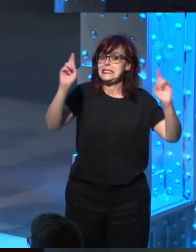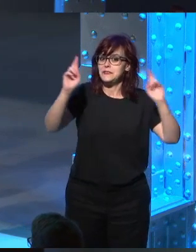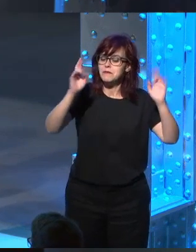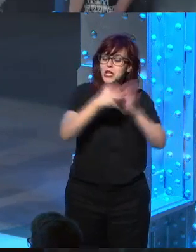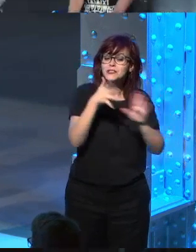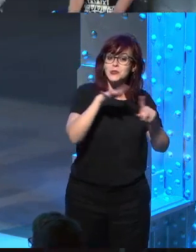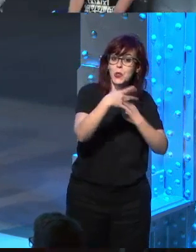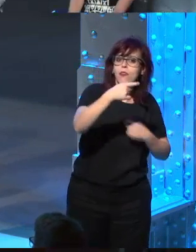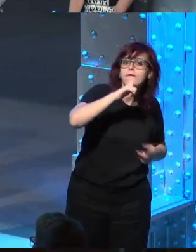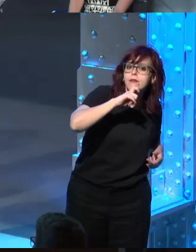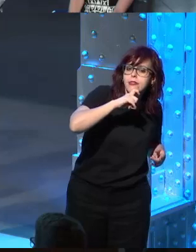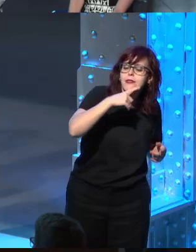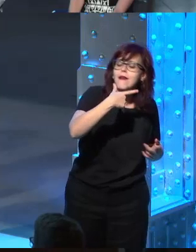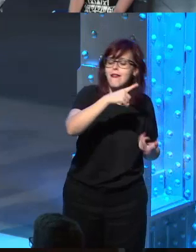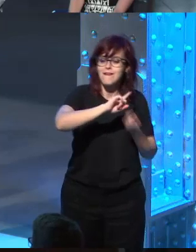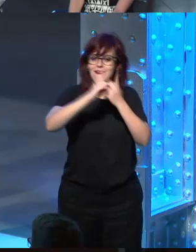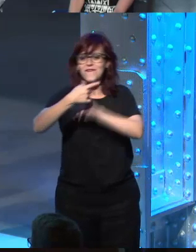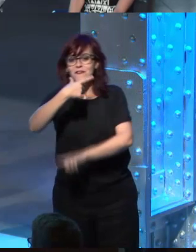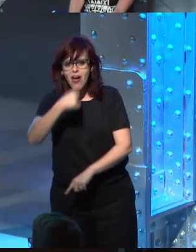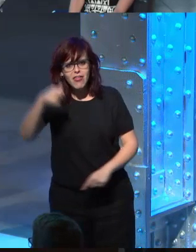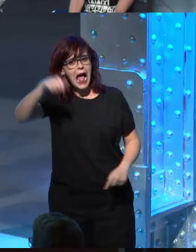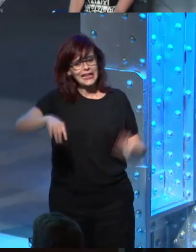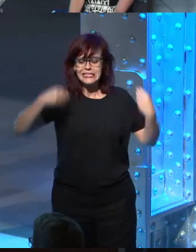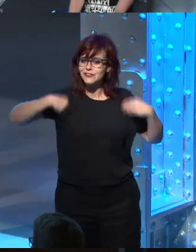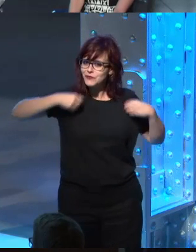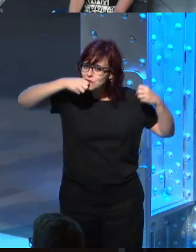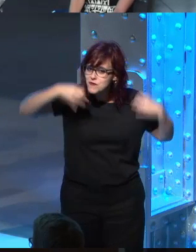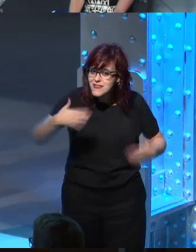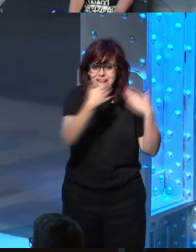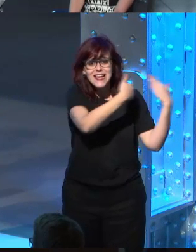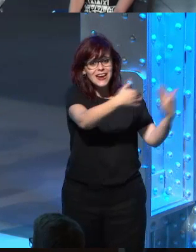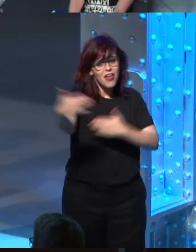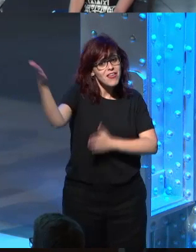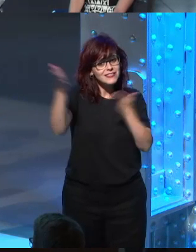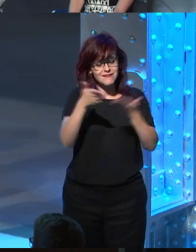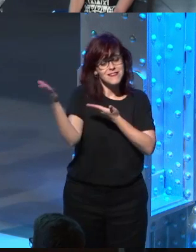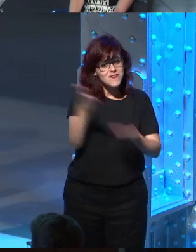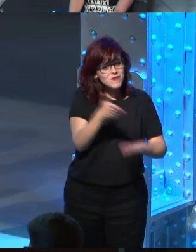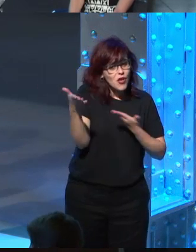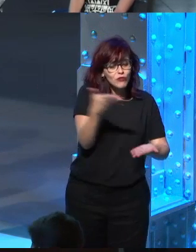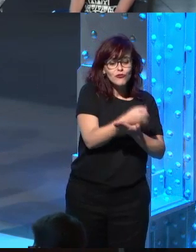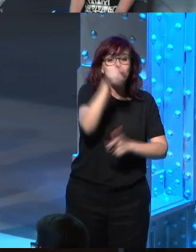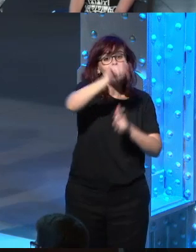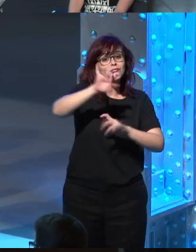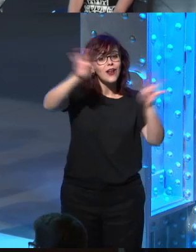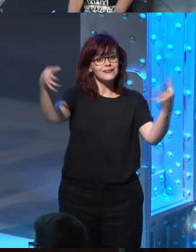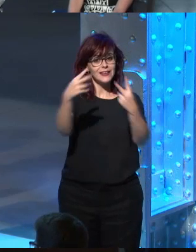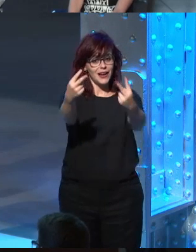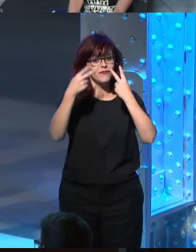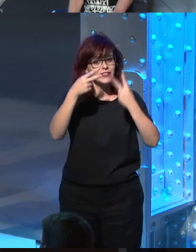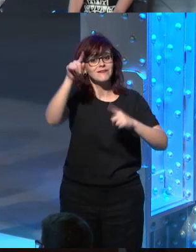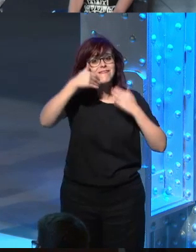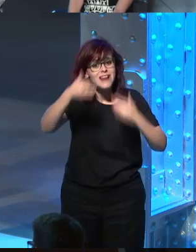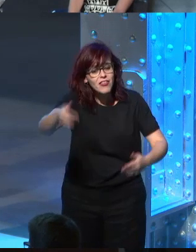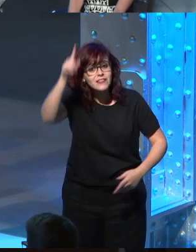fácil lo difícil, que se hayan entretenido mucho. Aquí desde luego que nos lo hemos pasado muy bien. Agradezco a todos los invitados, a todos los que nos han estado siguiendo por streaming, a todos los